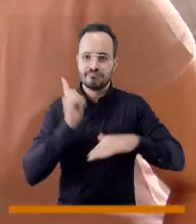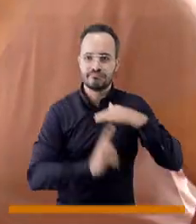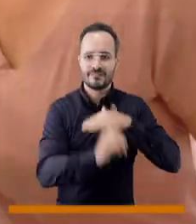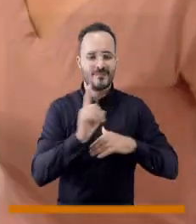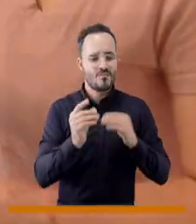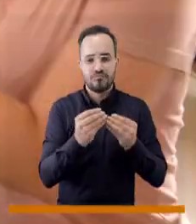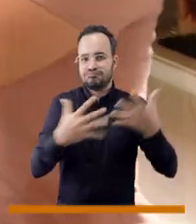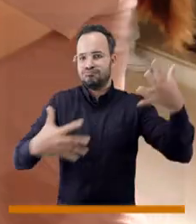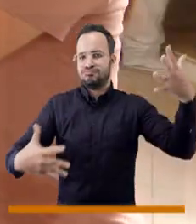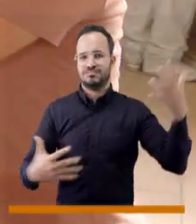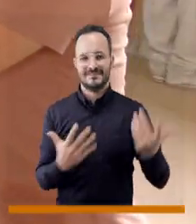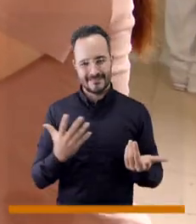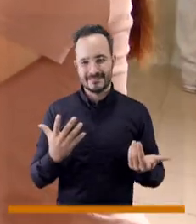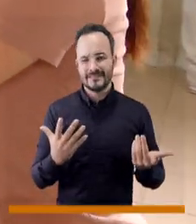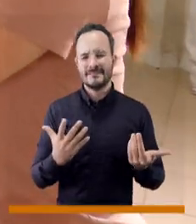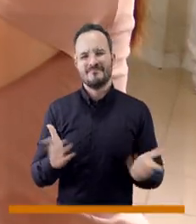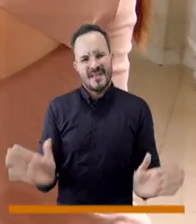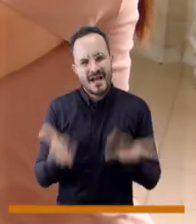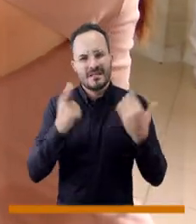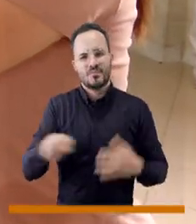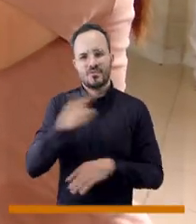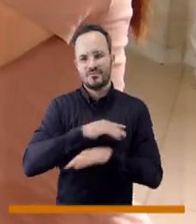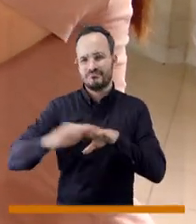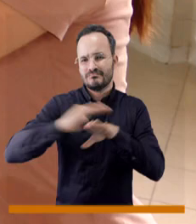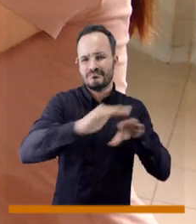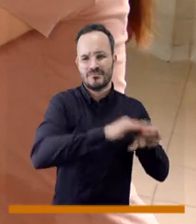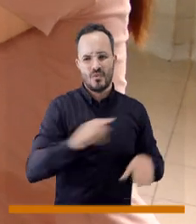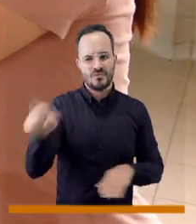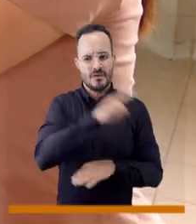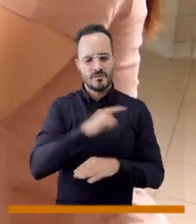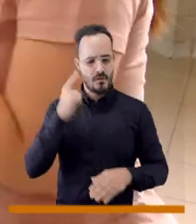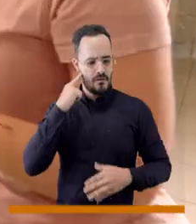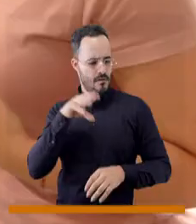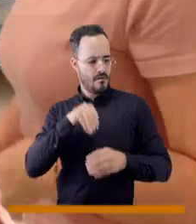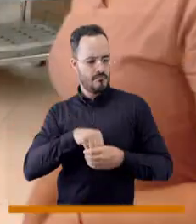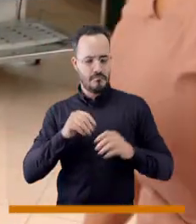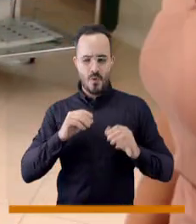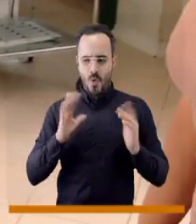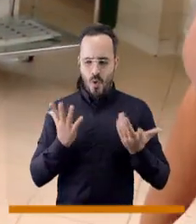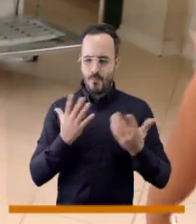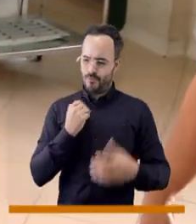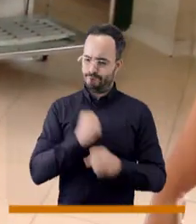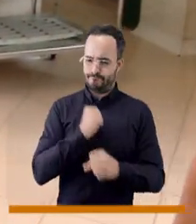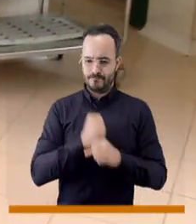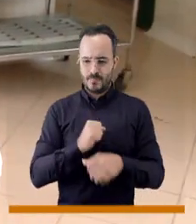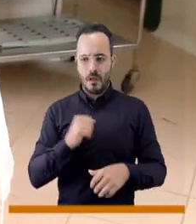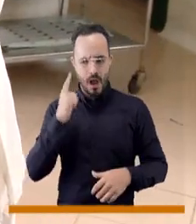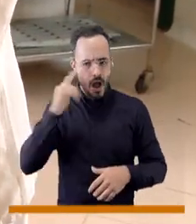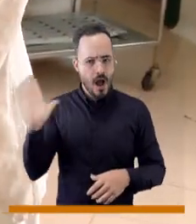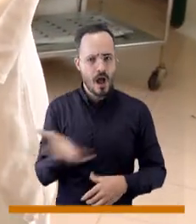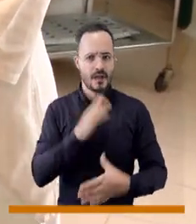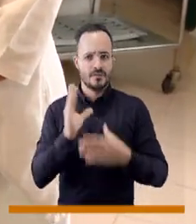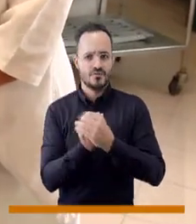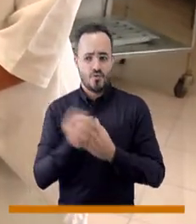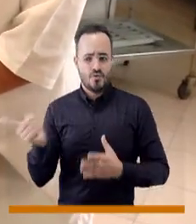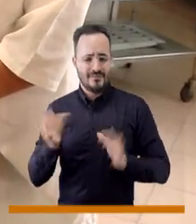estos chicos y además a otros tipos de discapacidad. Entonces es una invitación a que acojamos dentro de la parte de inclusión laboral a